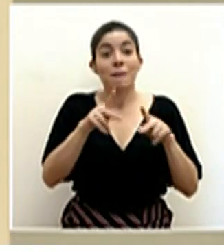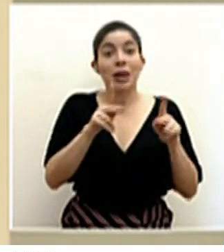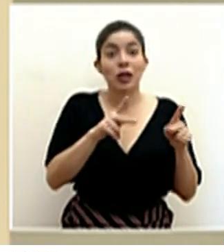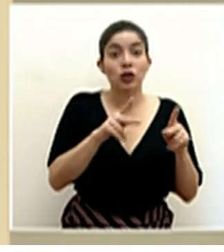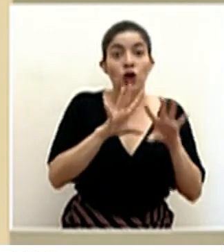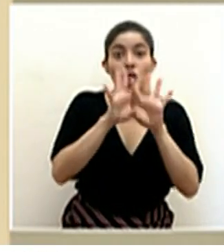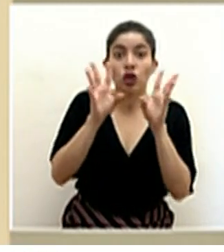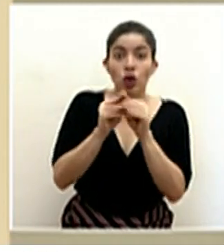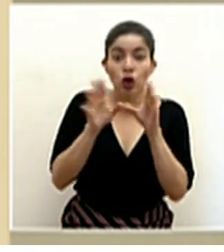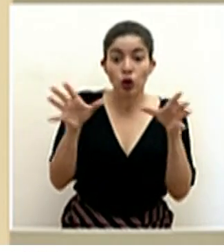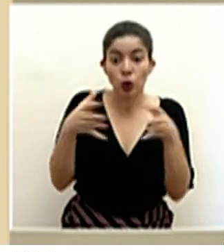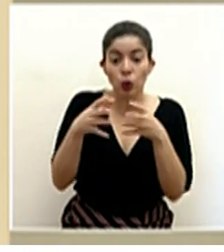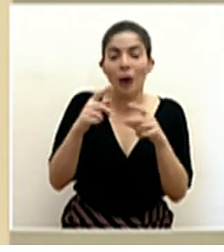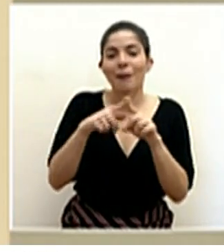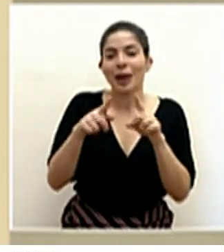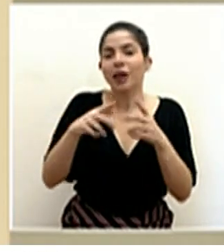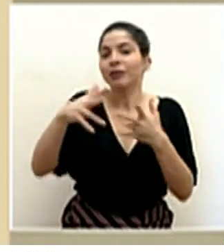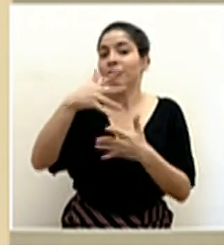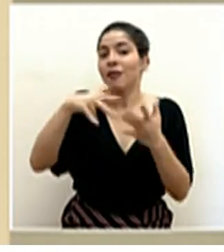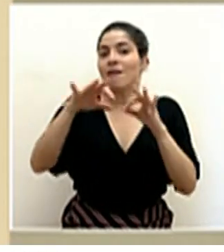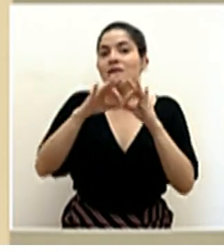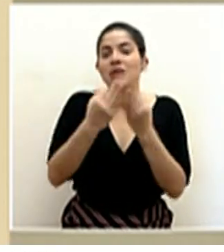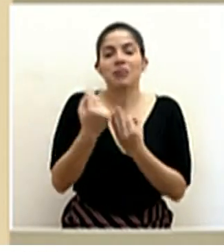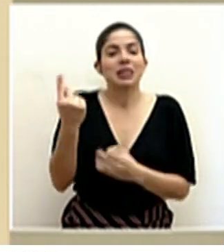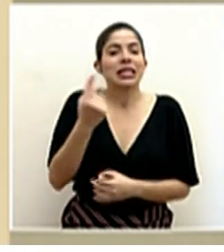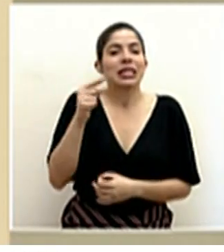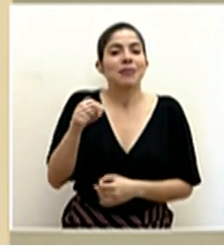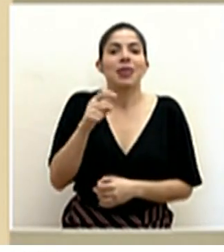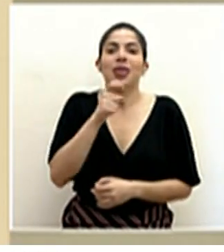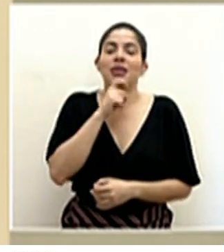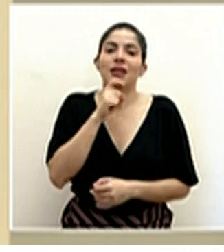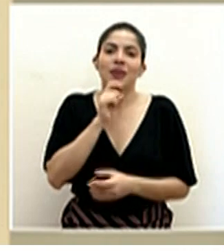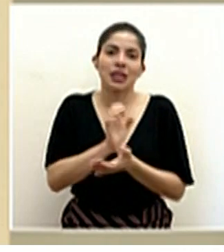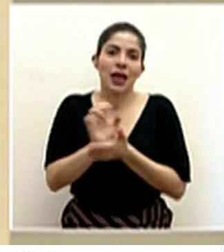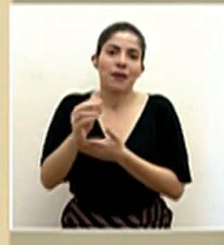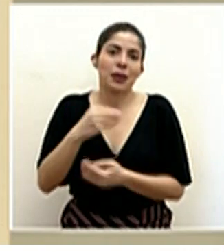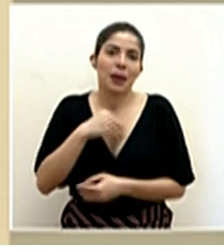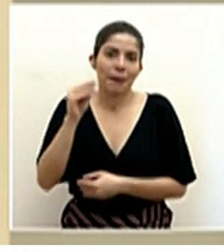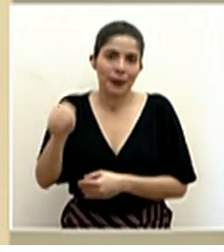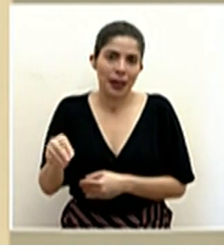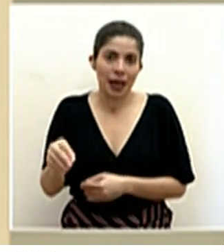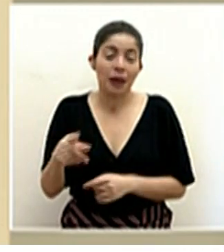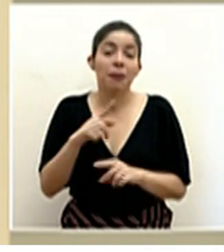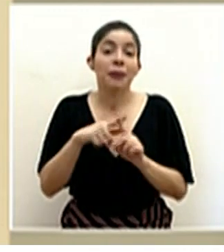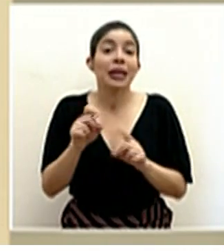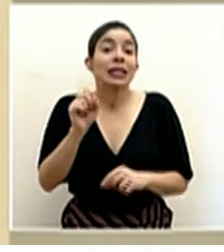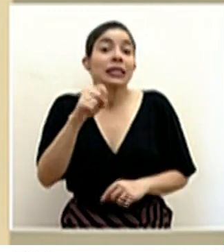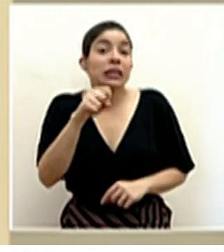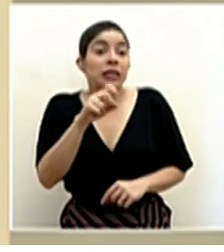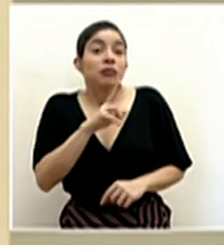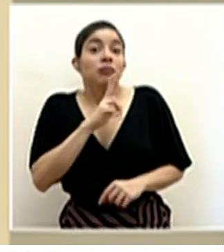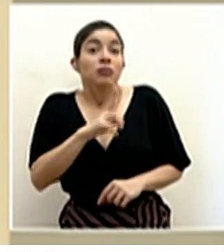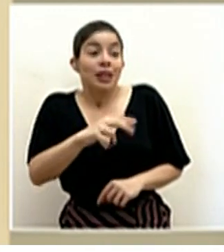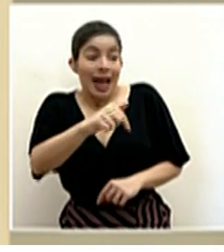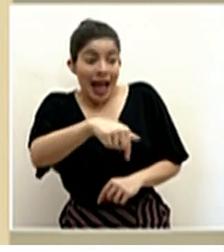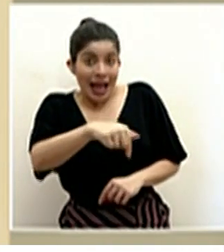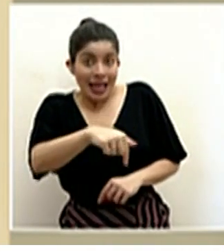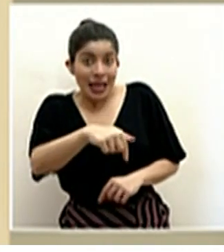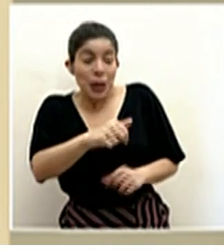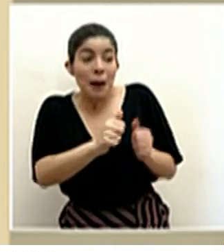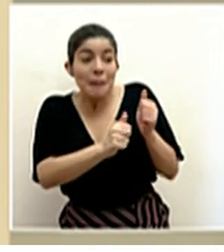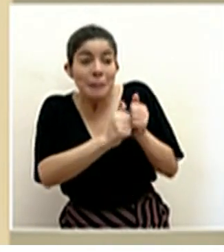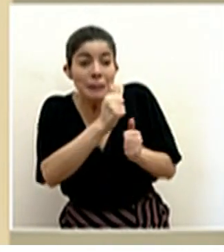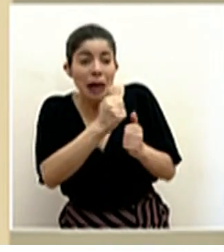total de casos. Pero obviamente la dinámica familiar siempre va a ser muy difícil de evitar contagios. Pero lo que sí es cierto es que aquí, entre